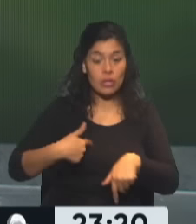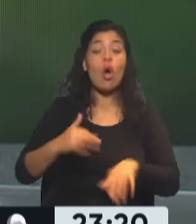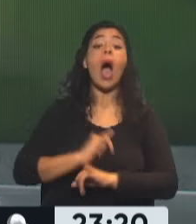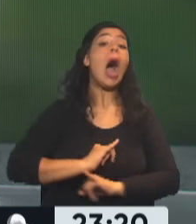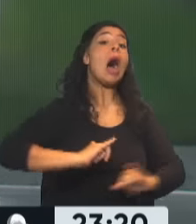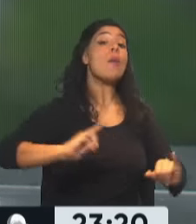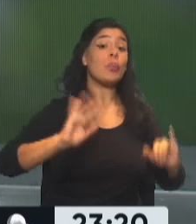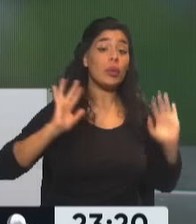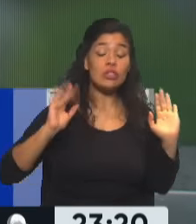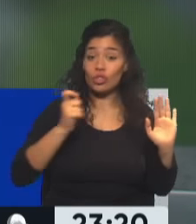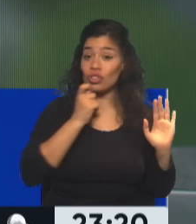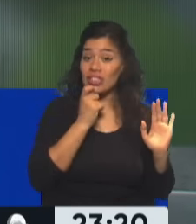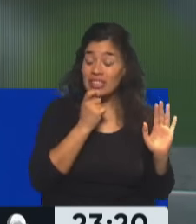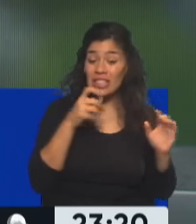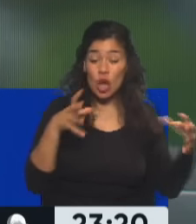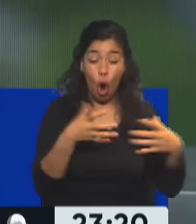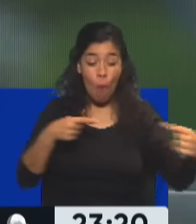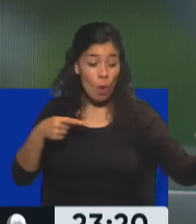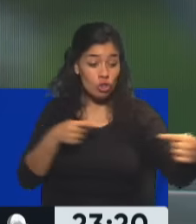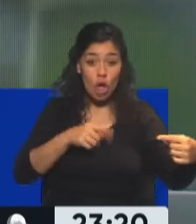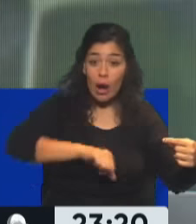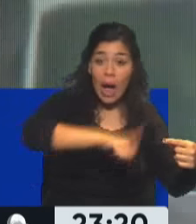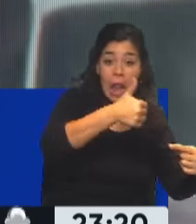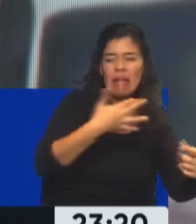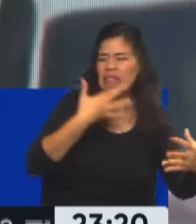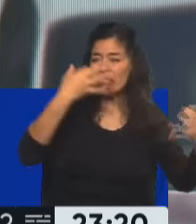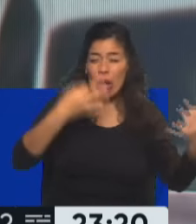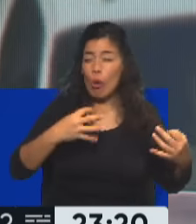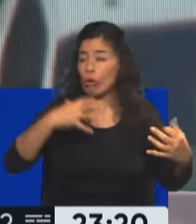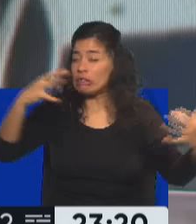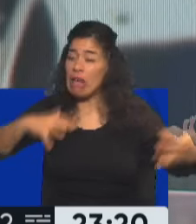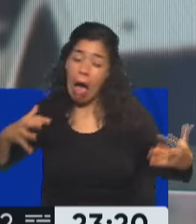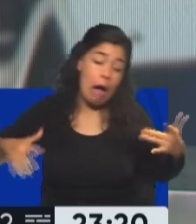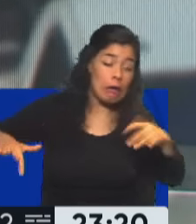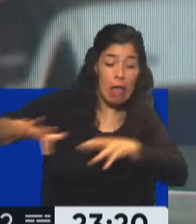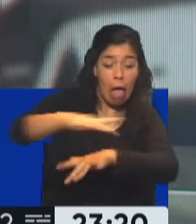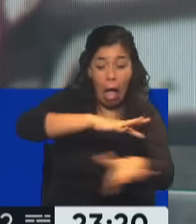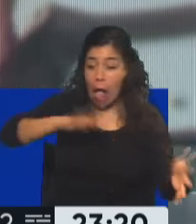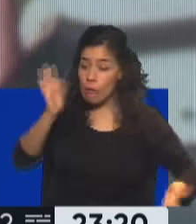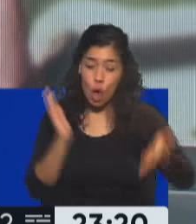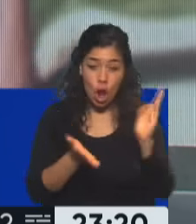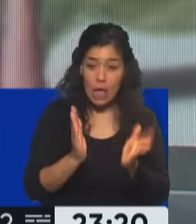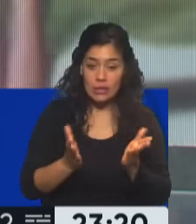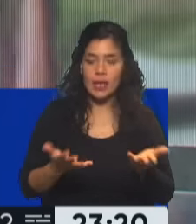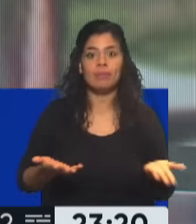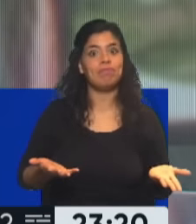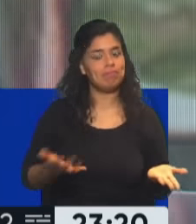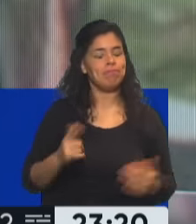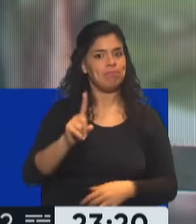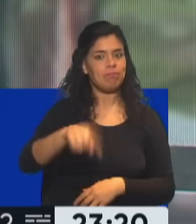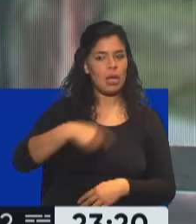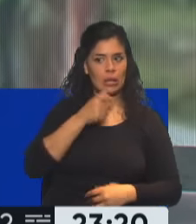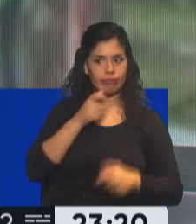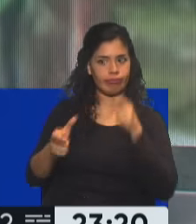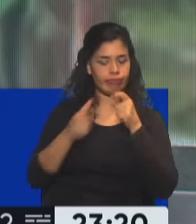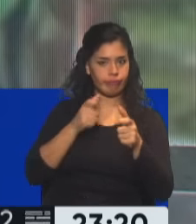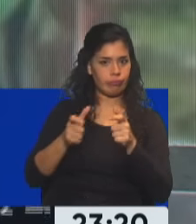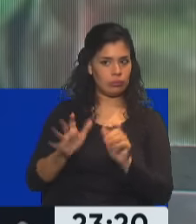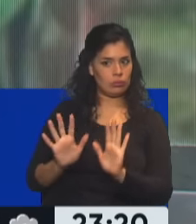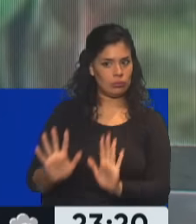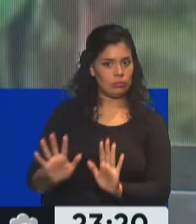domingo gana la oposición. Bueno, esta declaración no solo generó más de un comentario en diferentes dirigentes